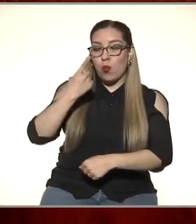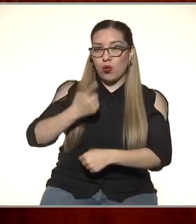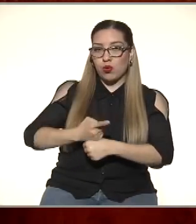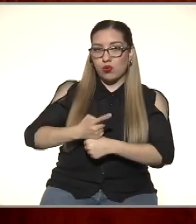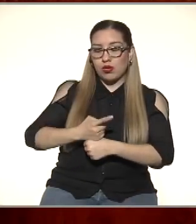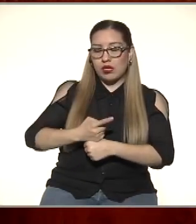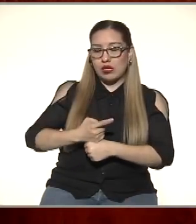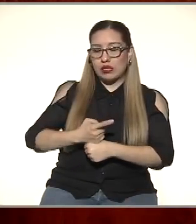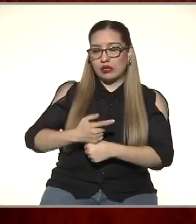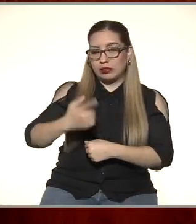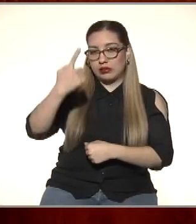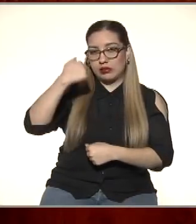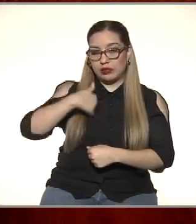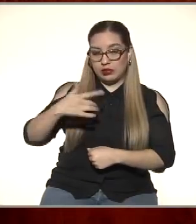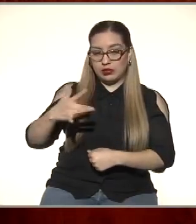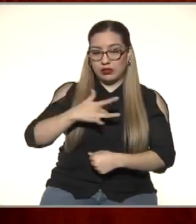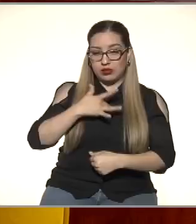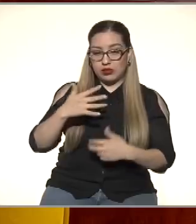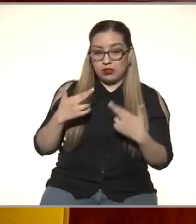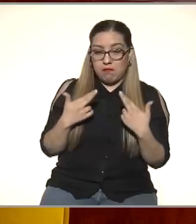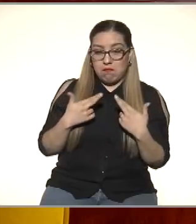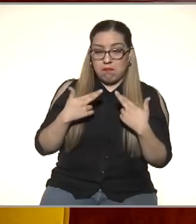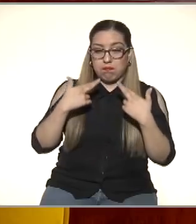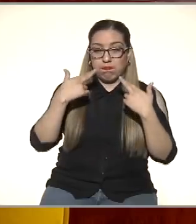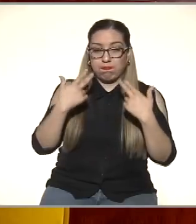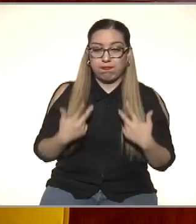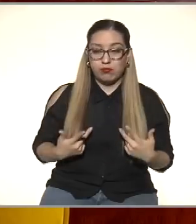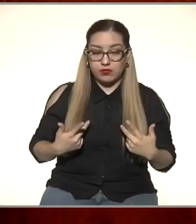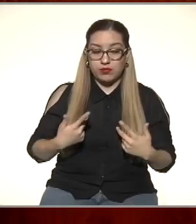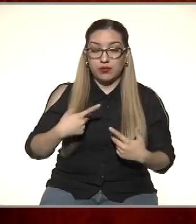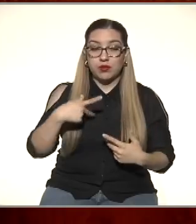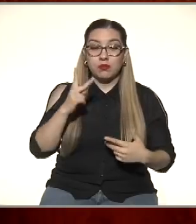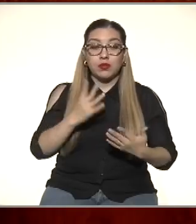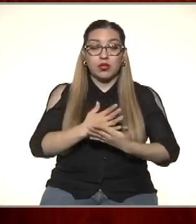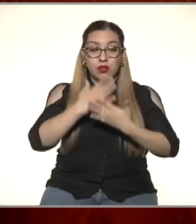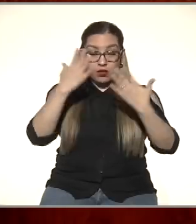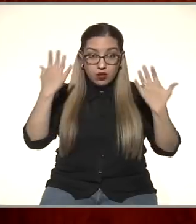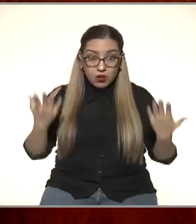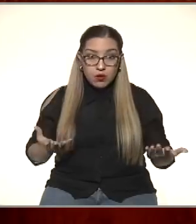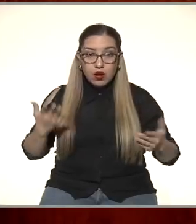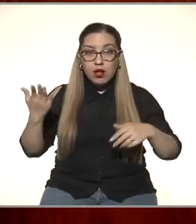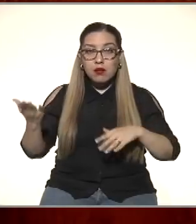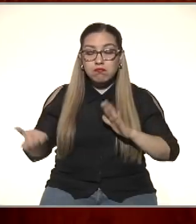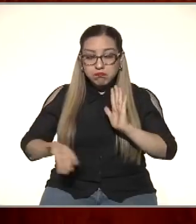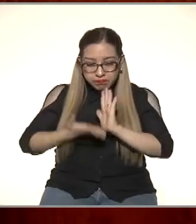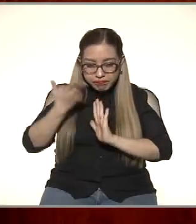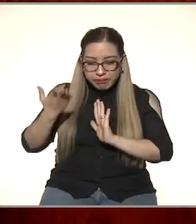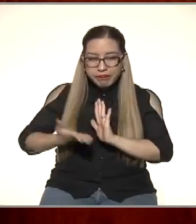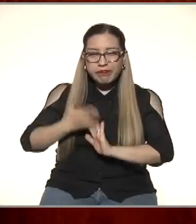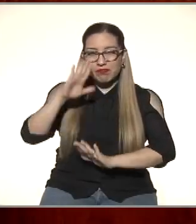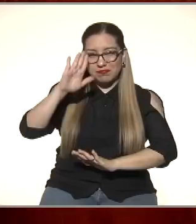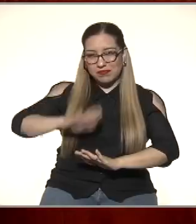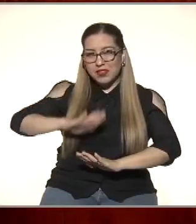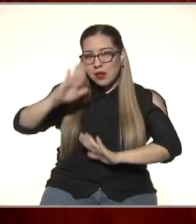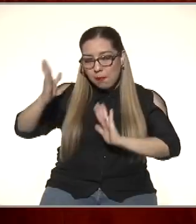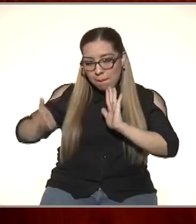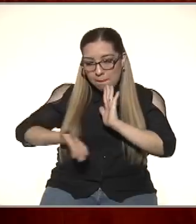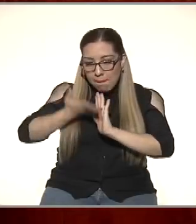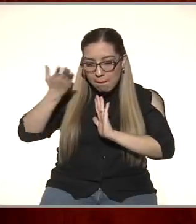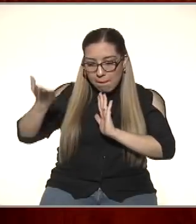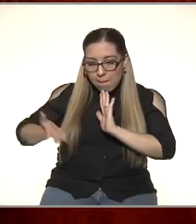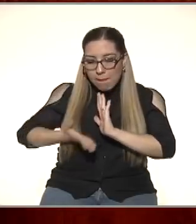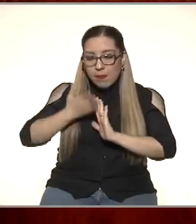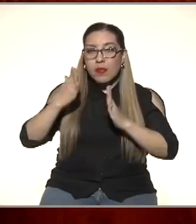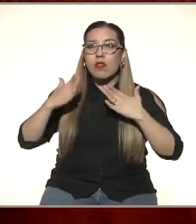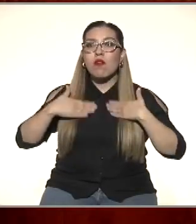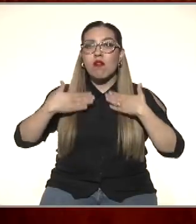bien. Bueno, está bien, nos desgarró. Y bueno, entonces ahora construyamos en esta confianza en que haremos lo